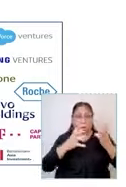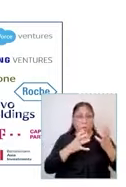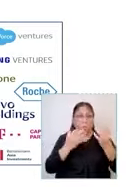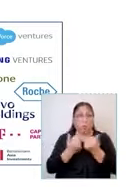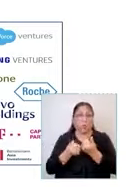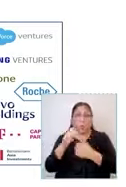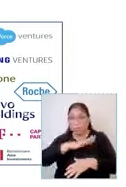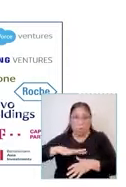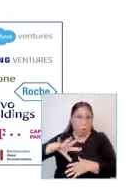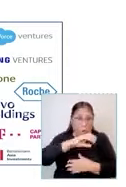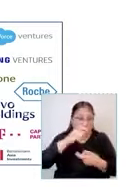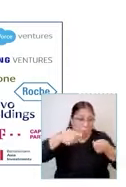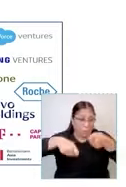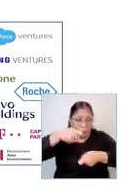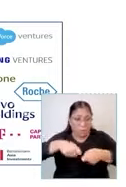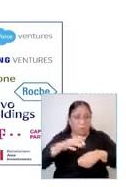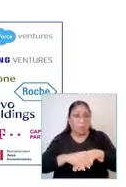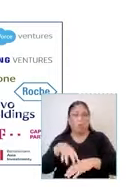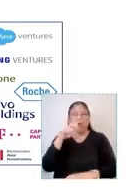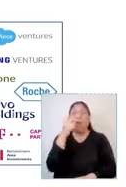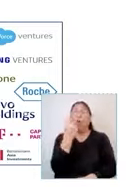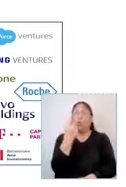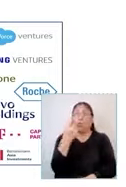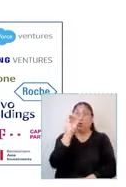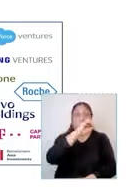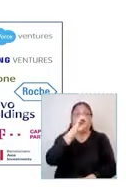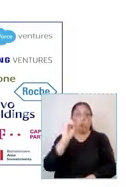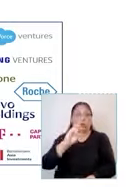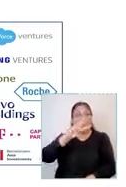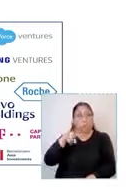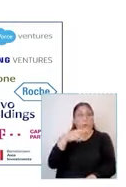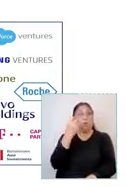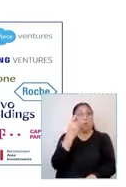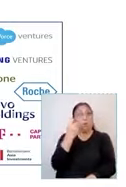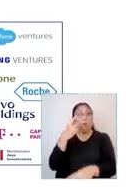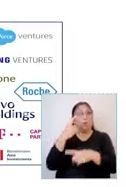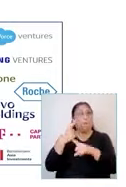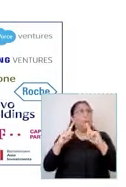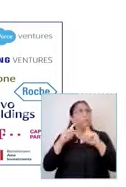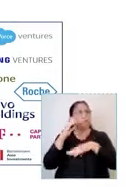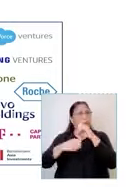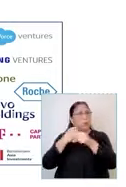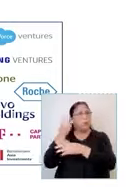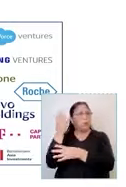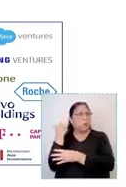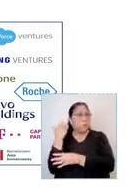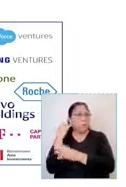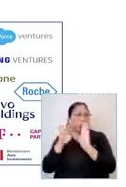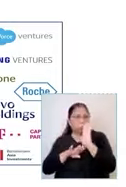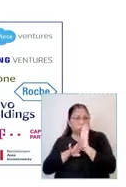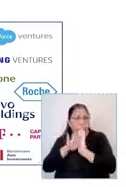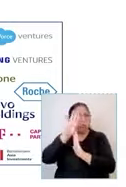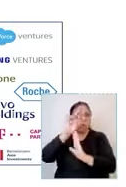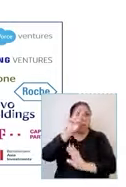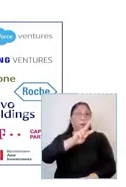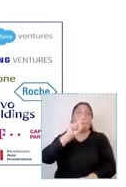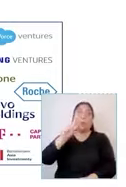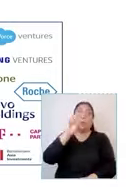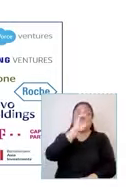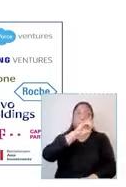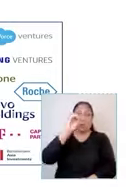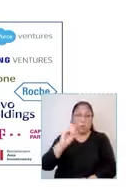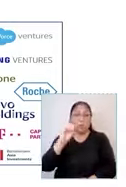totales, fue 11% en el 2011, pero el año pasado subió a 21%, que